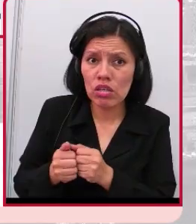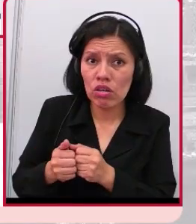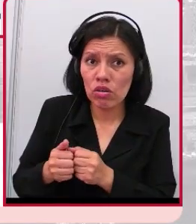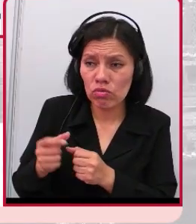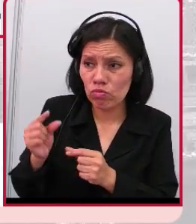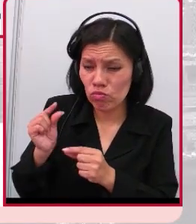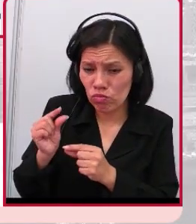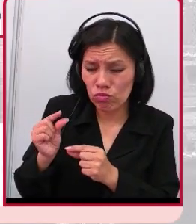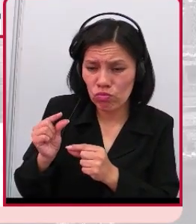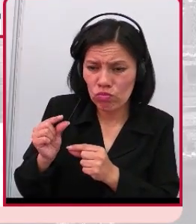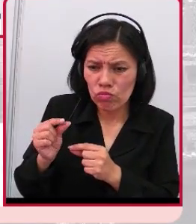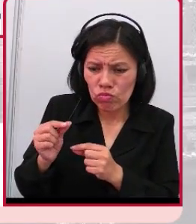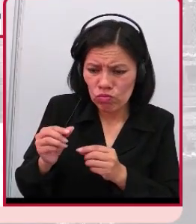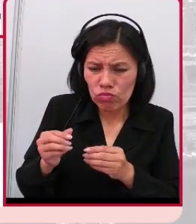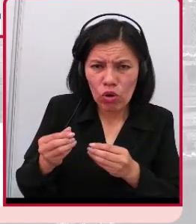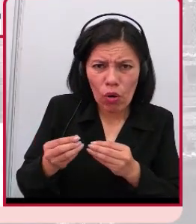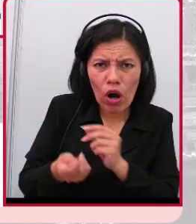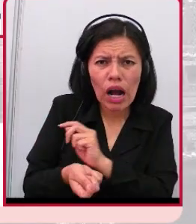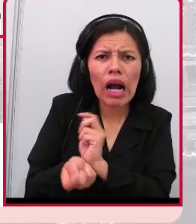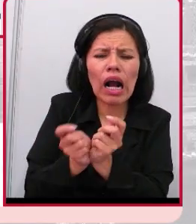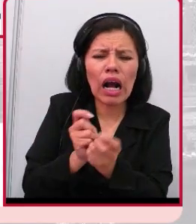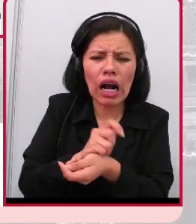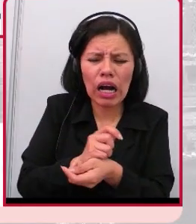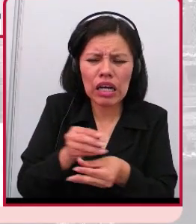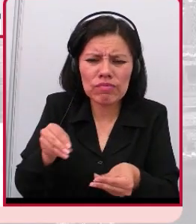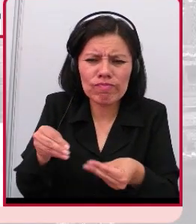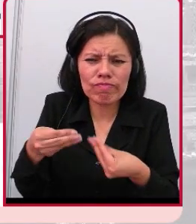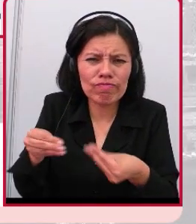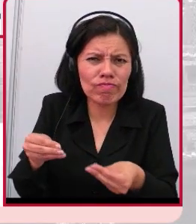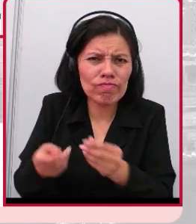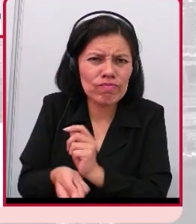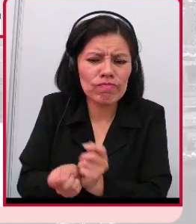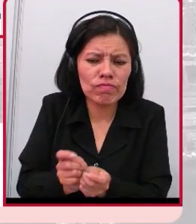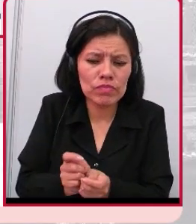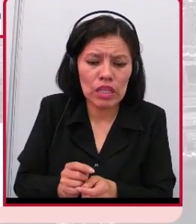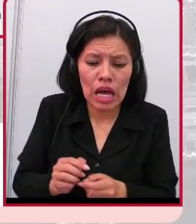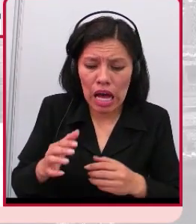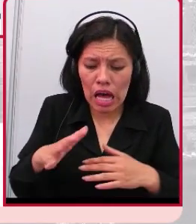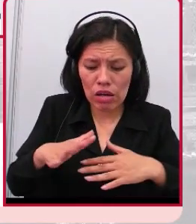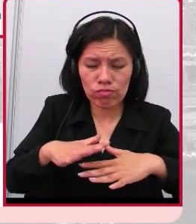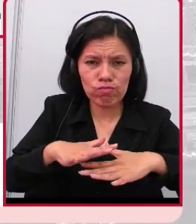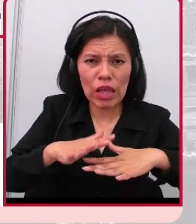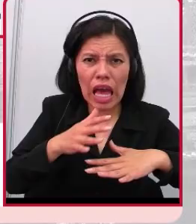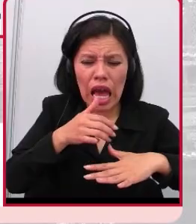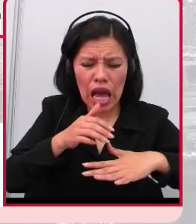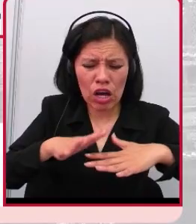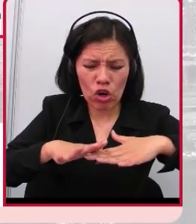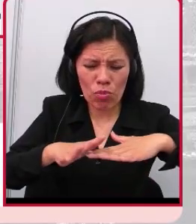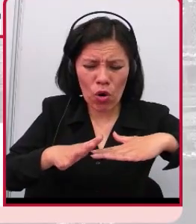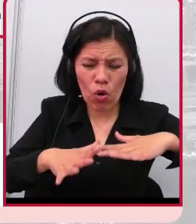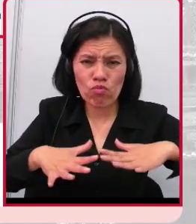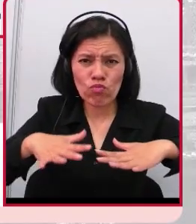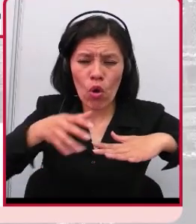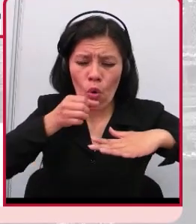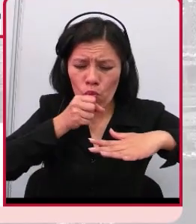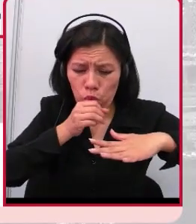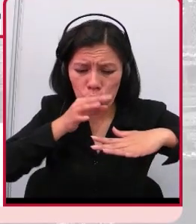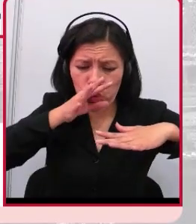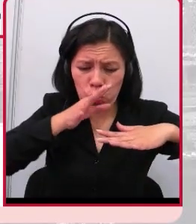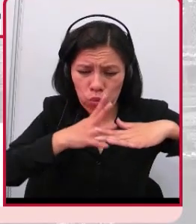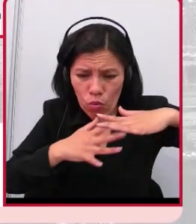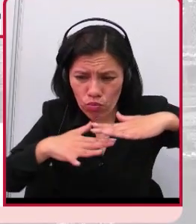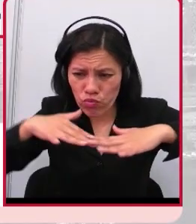fluido plástico al interior de las celdas de flotación. Entonces, sumado a que no solo